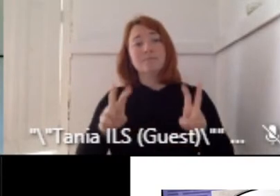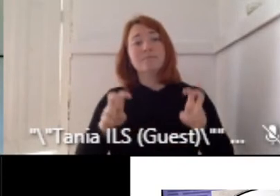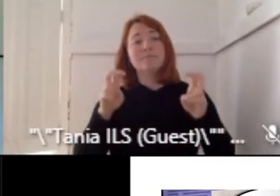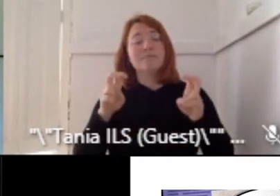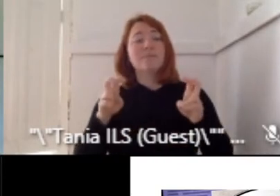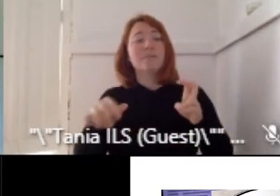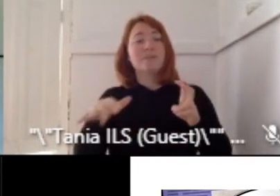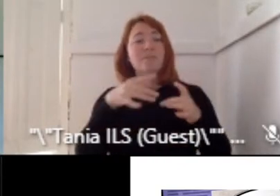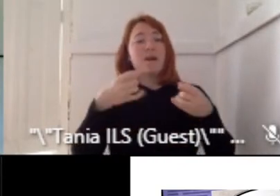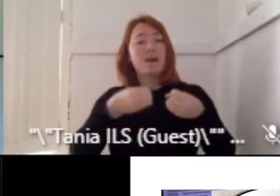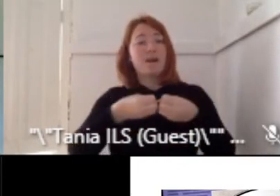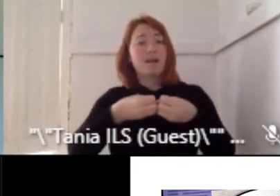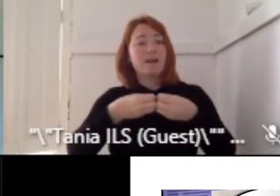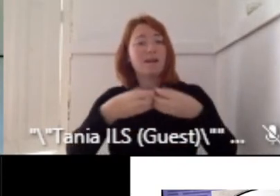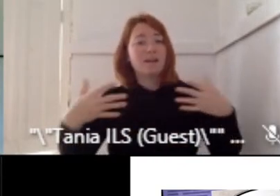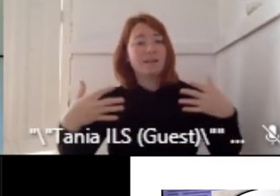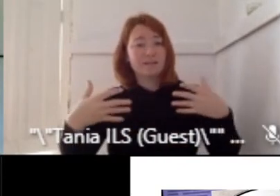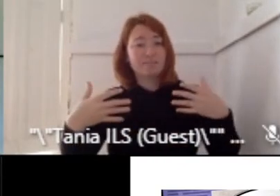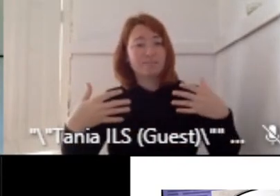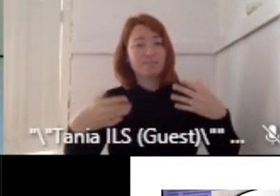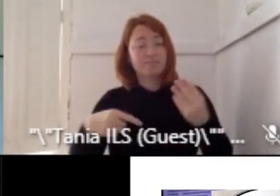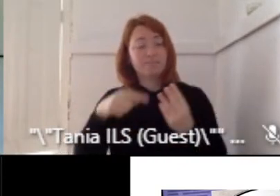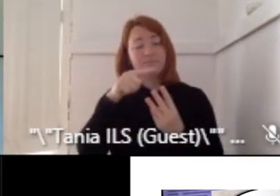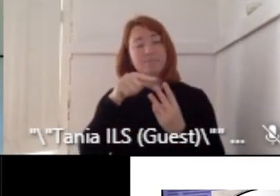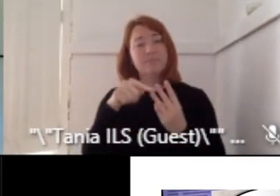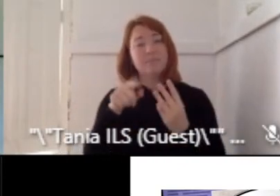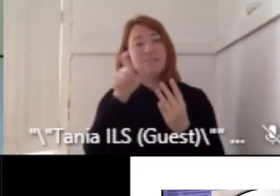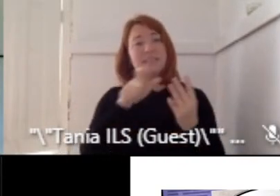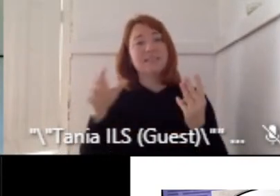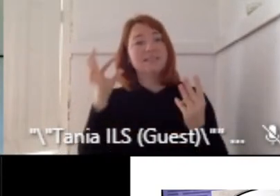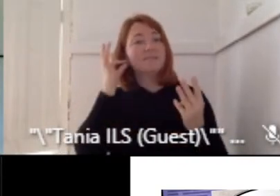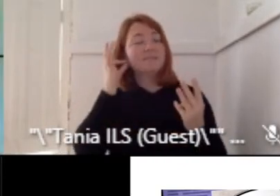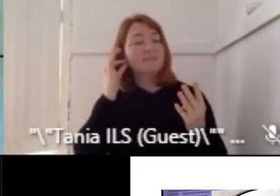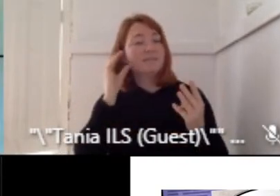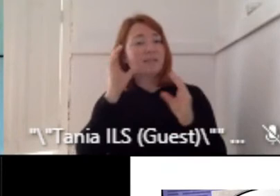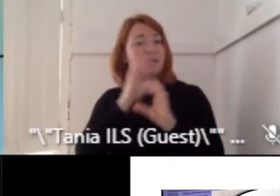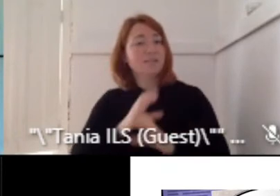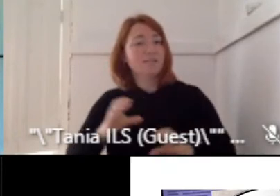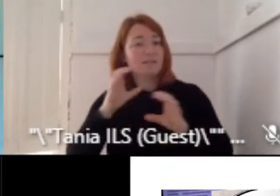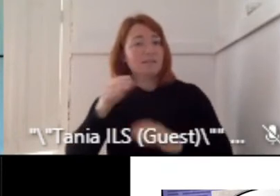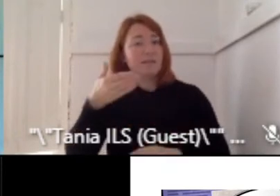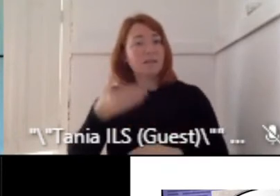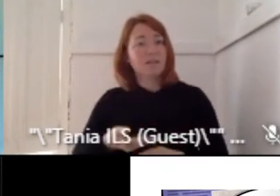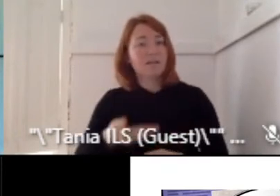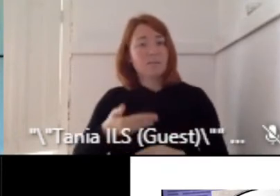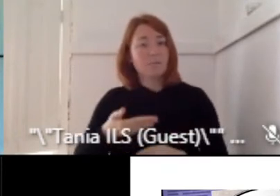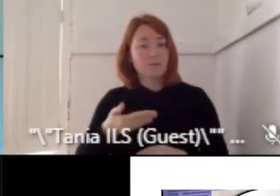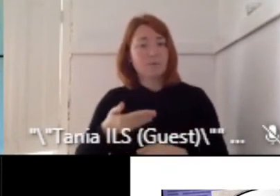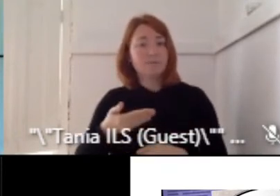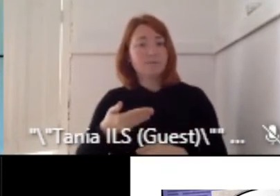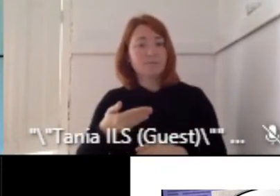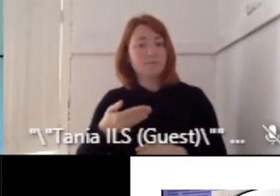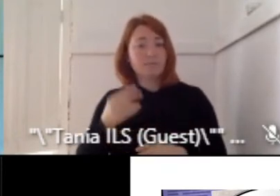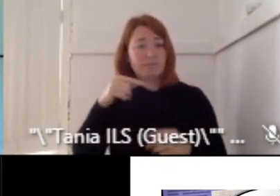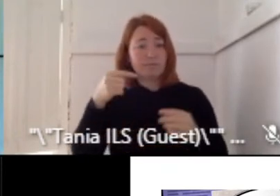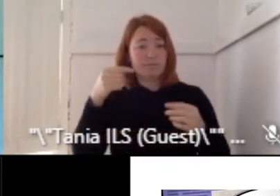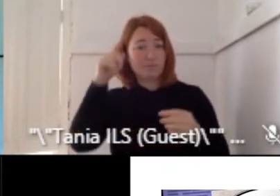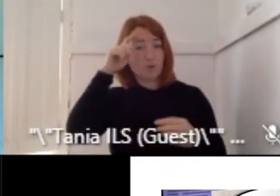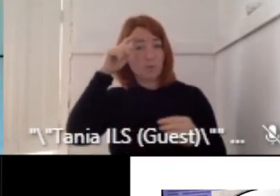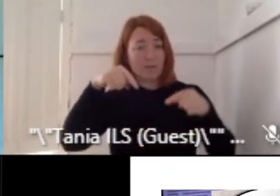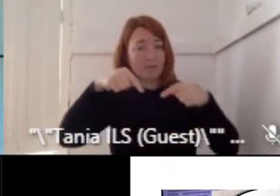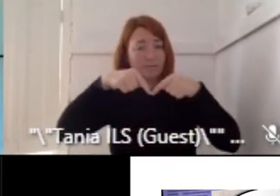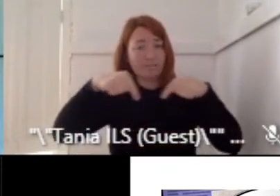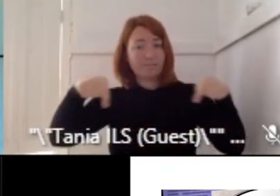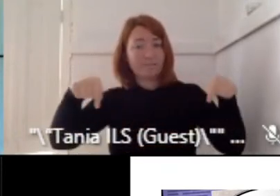través de tres científicas muy importantes, Irene Joliot-Curie, Liz Miner y Marie Goeper-Meyer. También les hablo